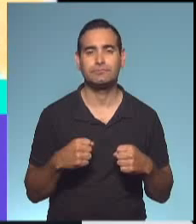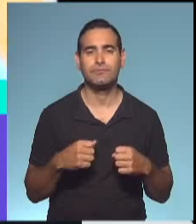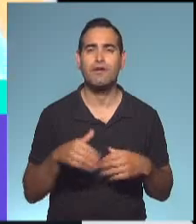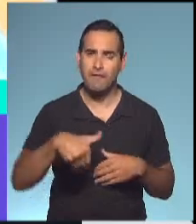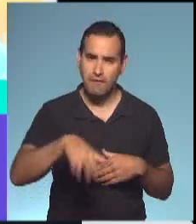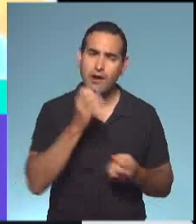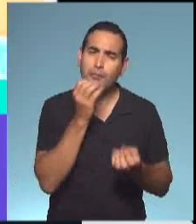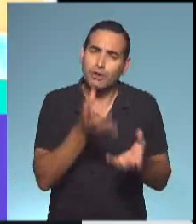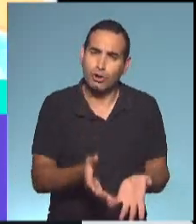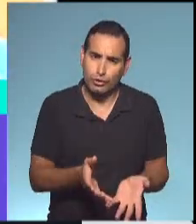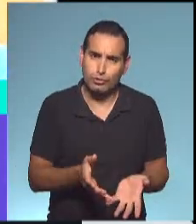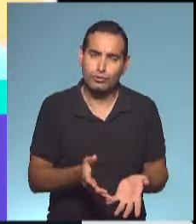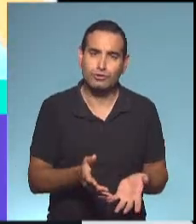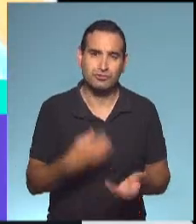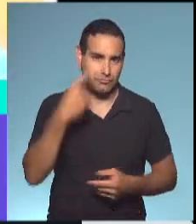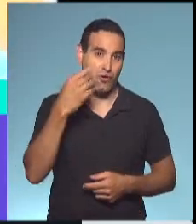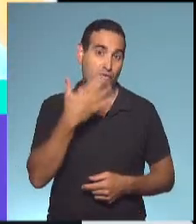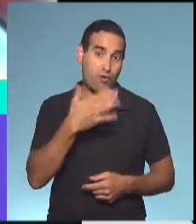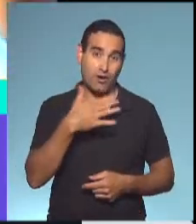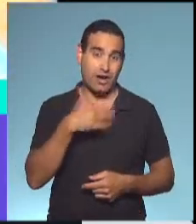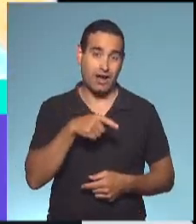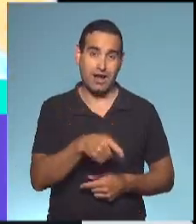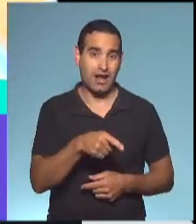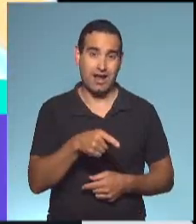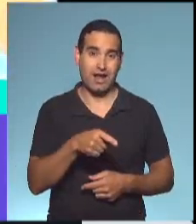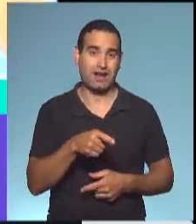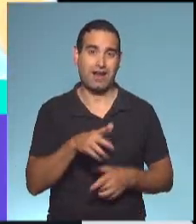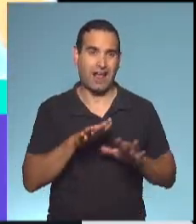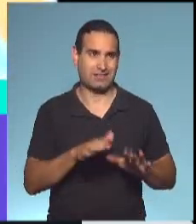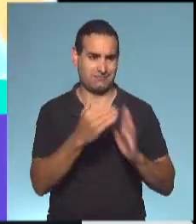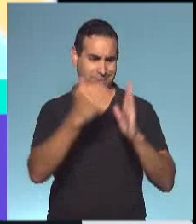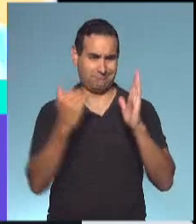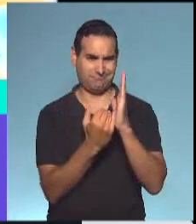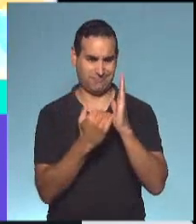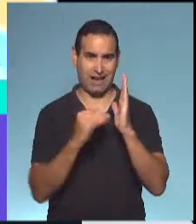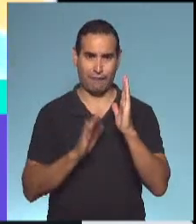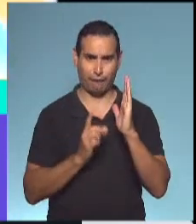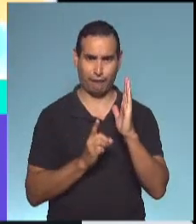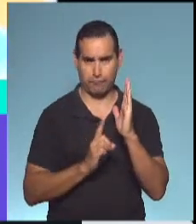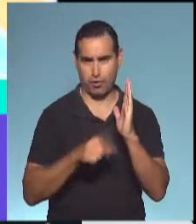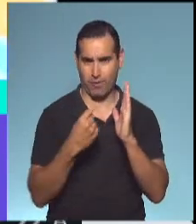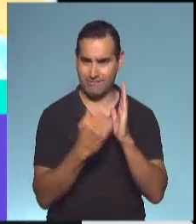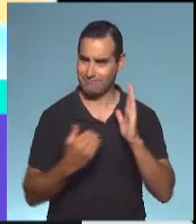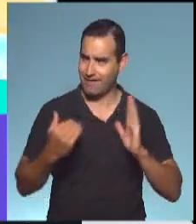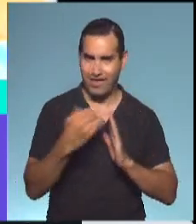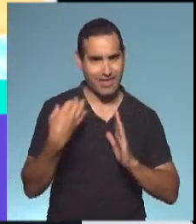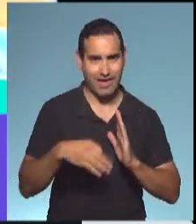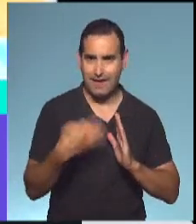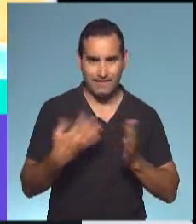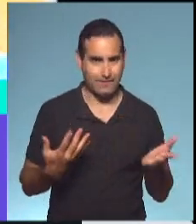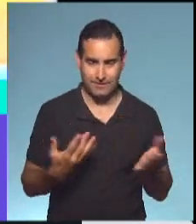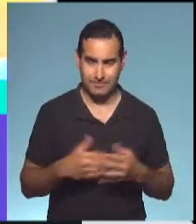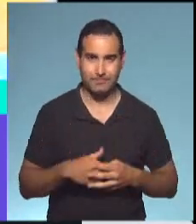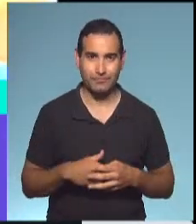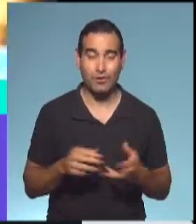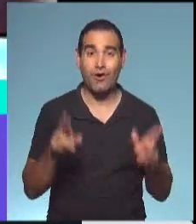vamos a mejorar, porque yo pienso que Boca no puede estar en el puesto de la tabla donde está, ¿no? Pienso que esto se tiene que revertir,